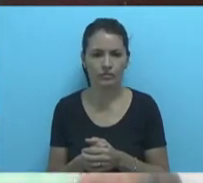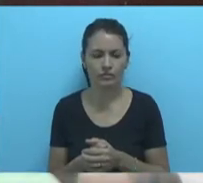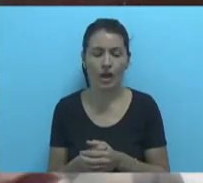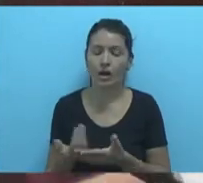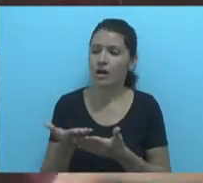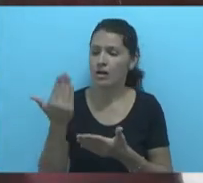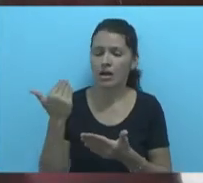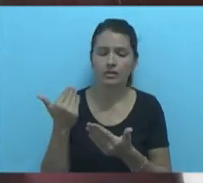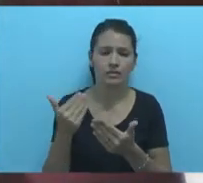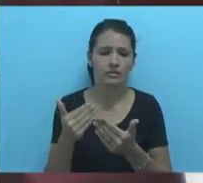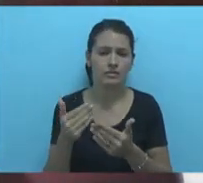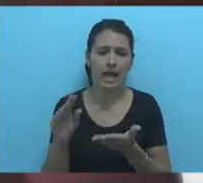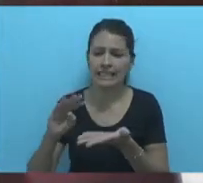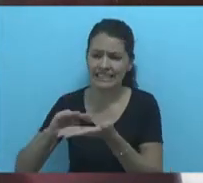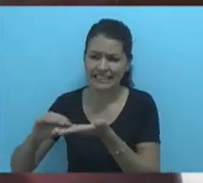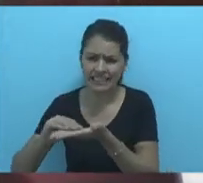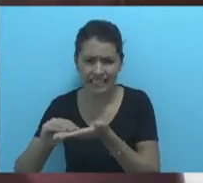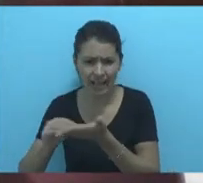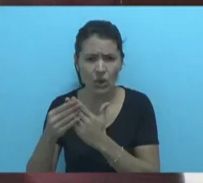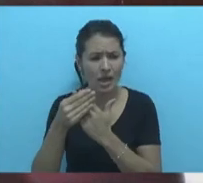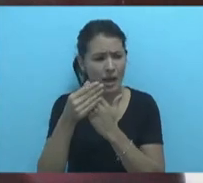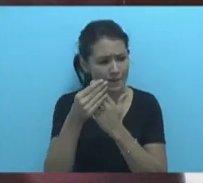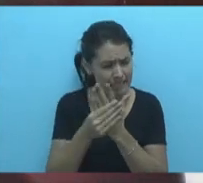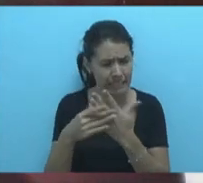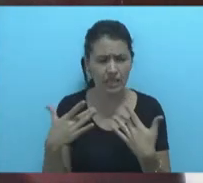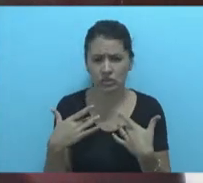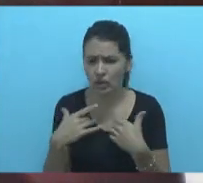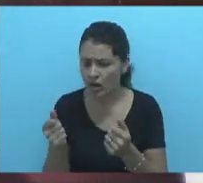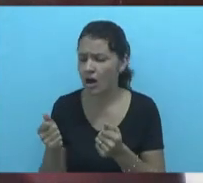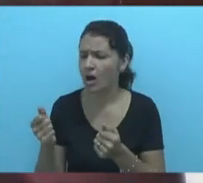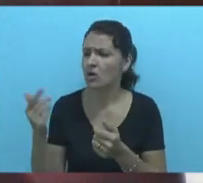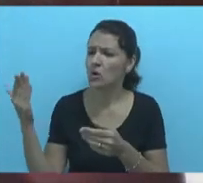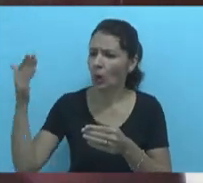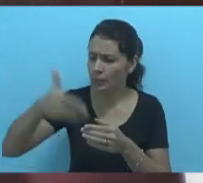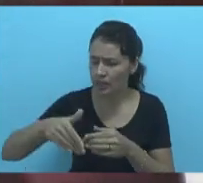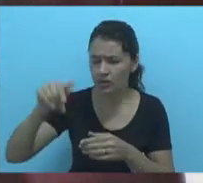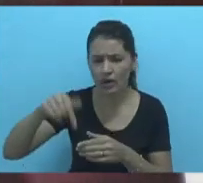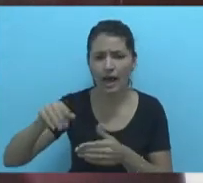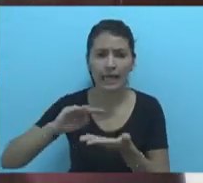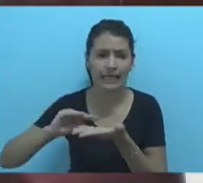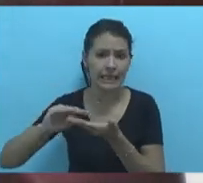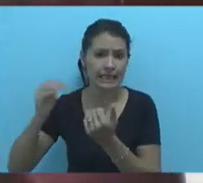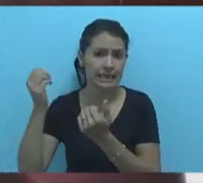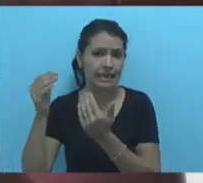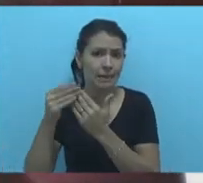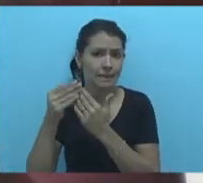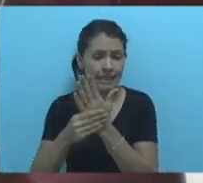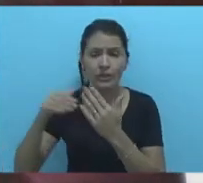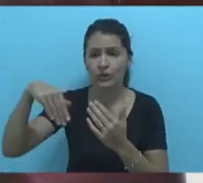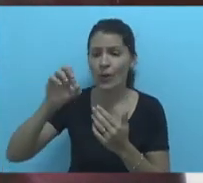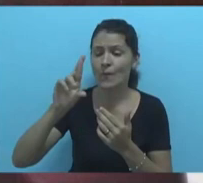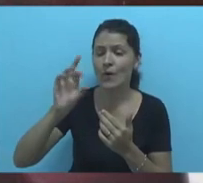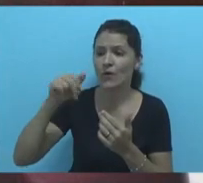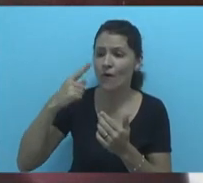defender con una aclamación que hacían nuestros senadores, recuerdo cuando estuvo Moroni, porque parece que era la gran solución